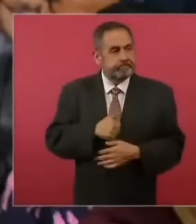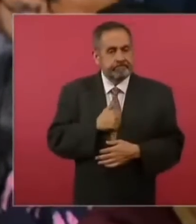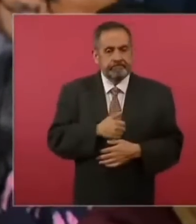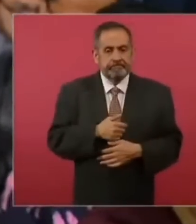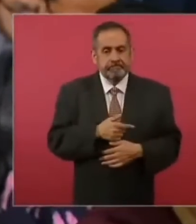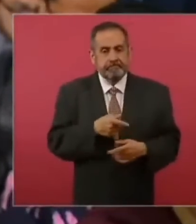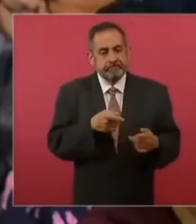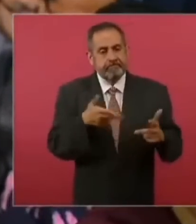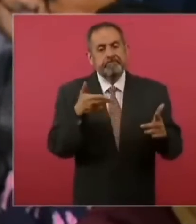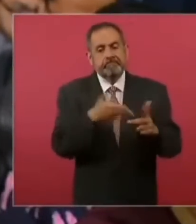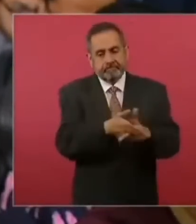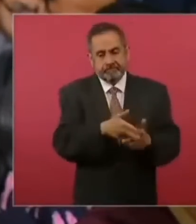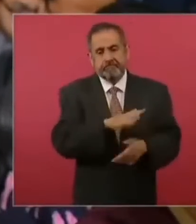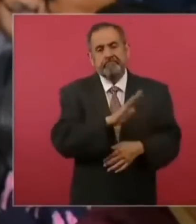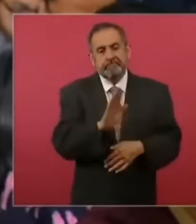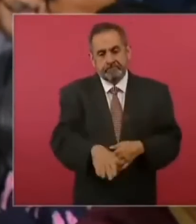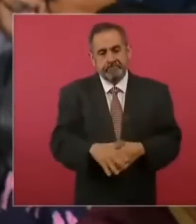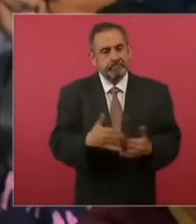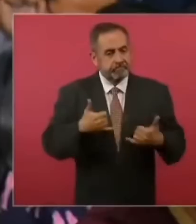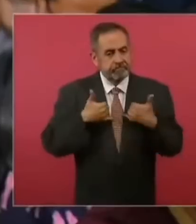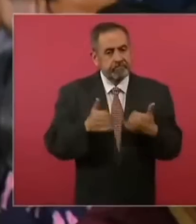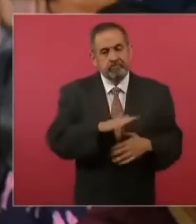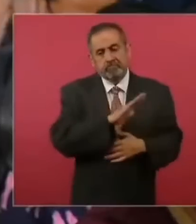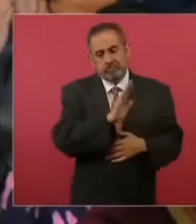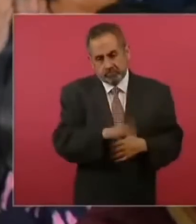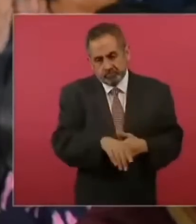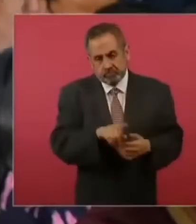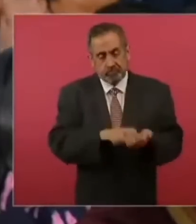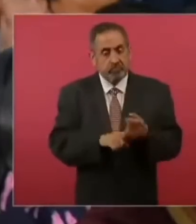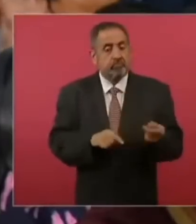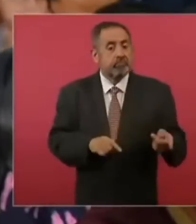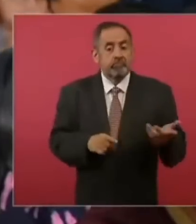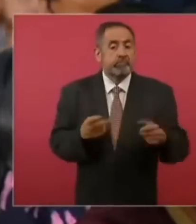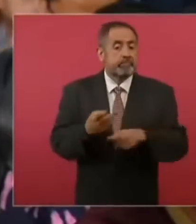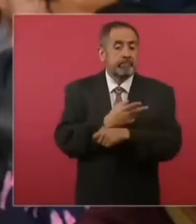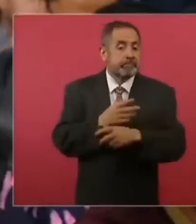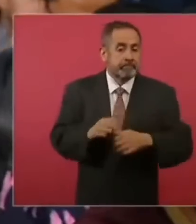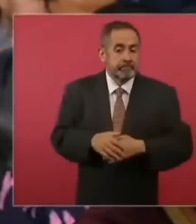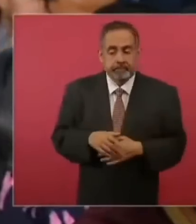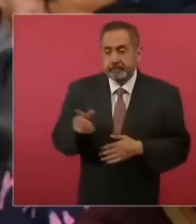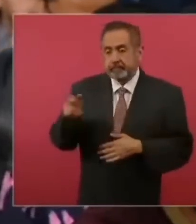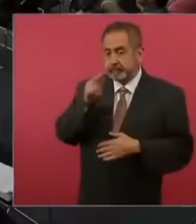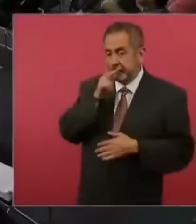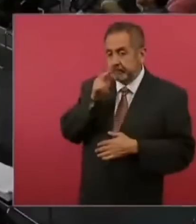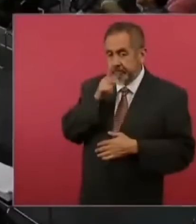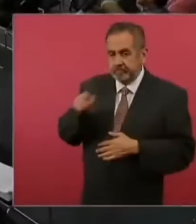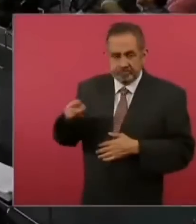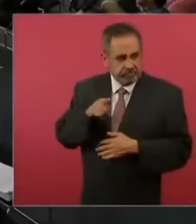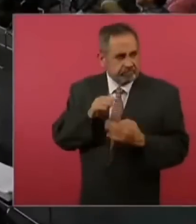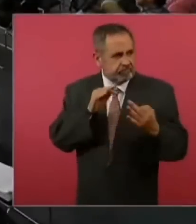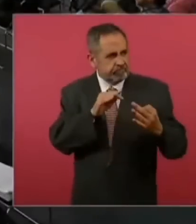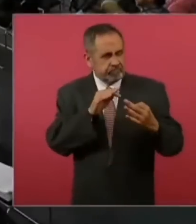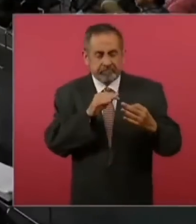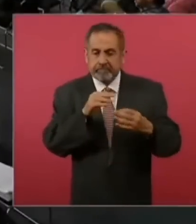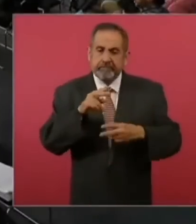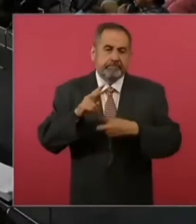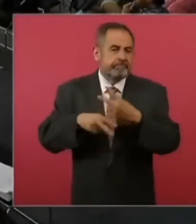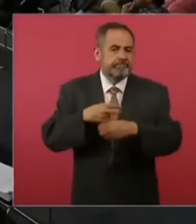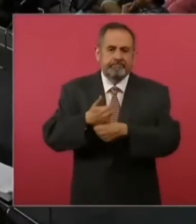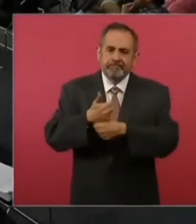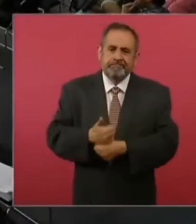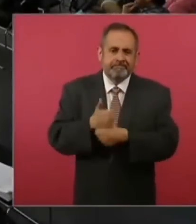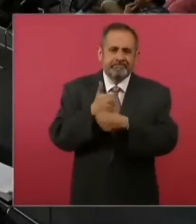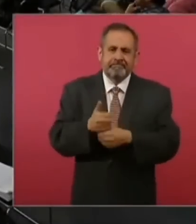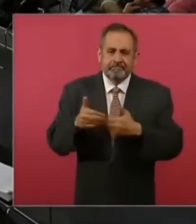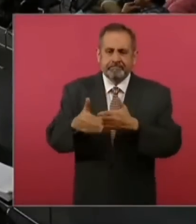Desafortunadamente asesinaron al joven Seferino Domínguez, y resulta que de ahí el padre se empieza a enfrentar a un infierno,